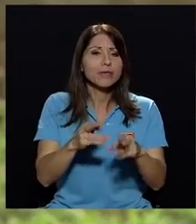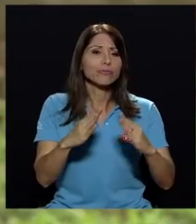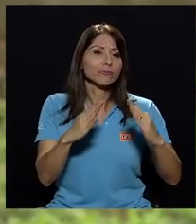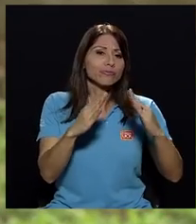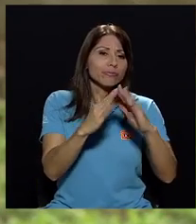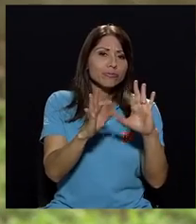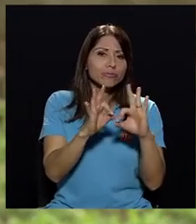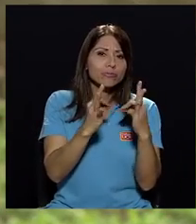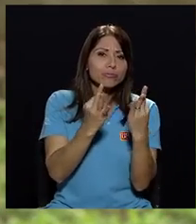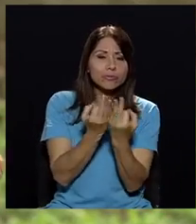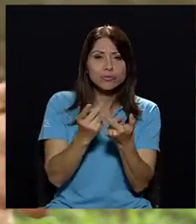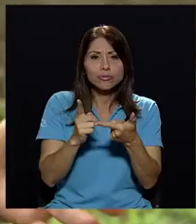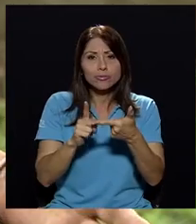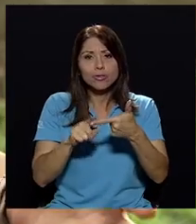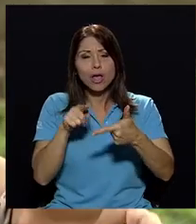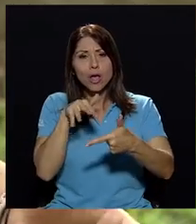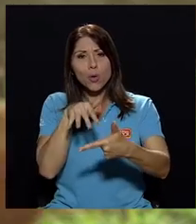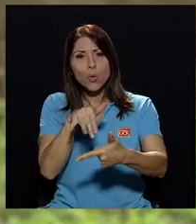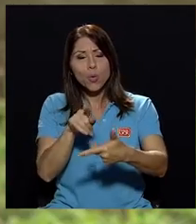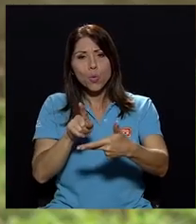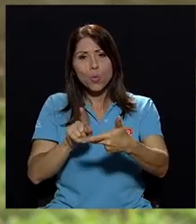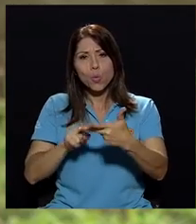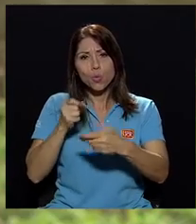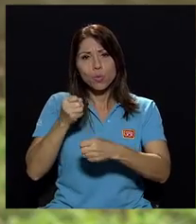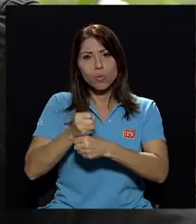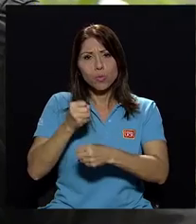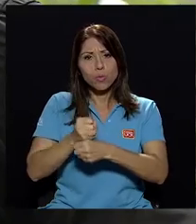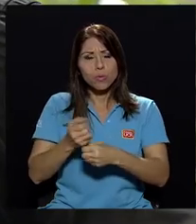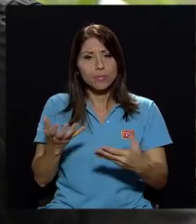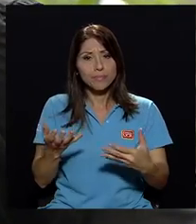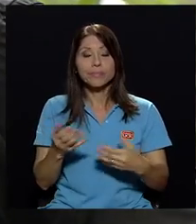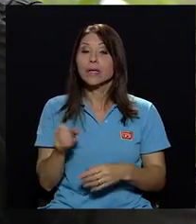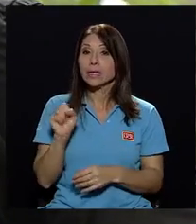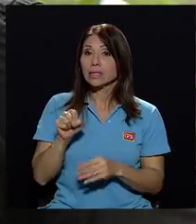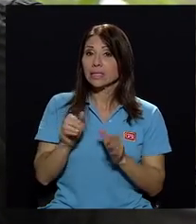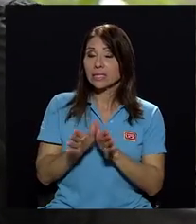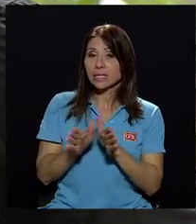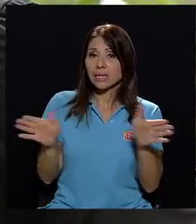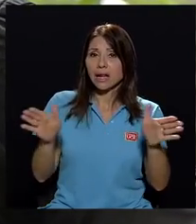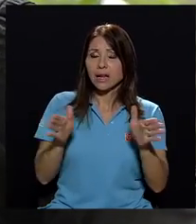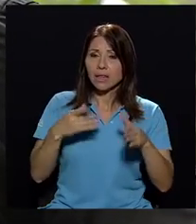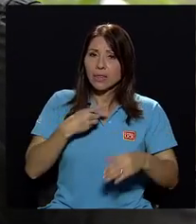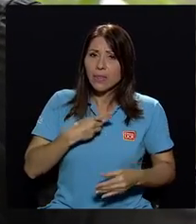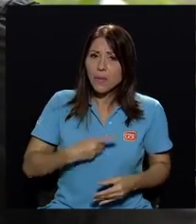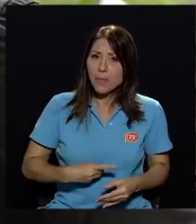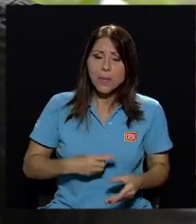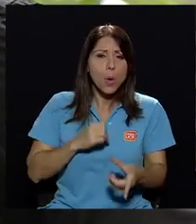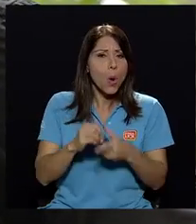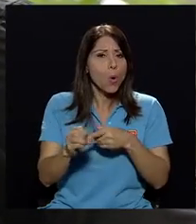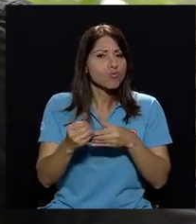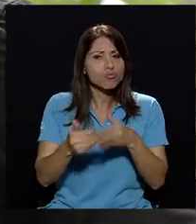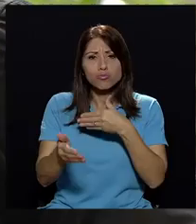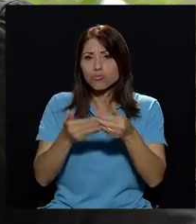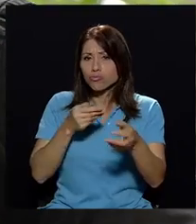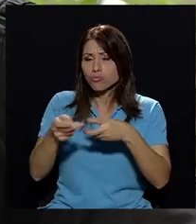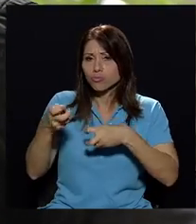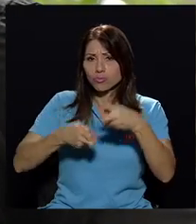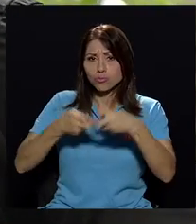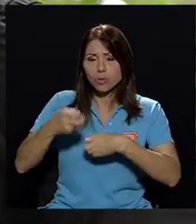ámbito escolar, en el trabajo? Ok, en general la depresión o cualquier otro trastorno